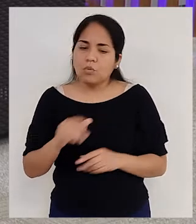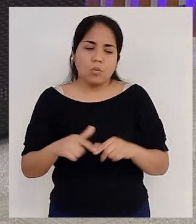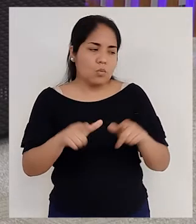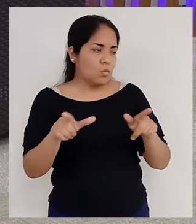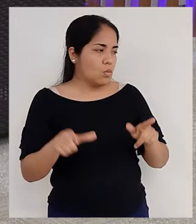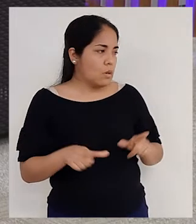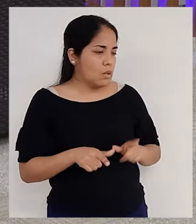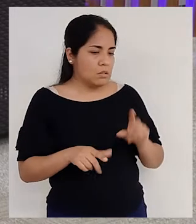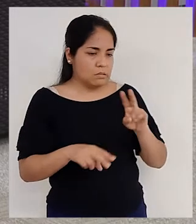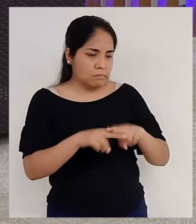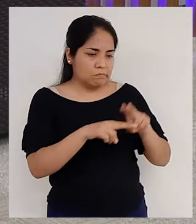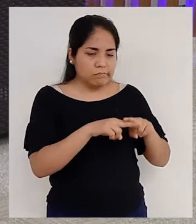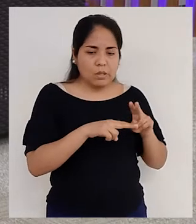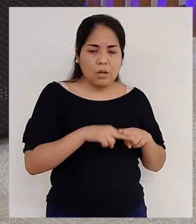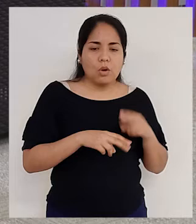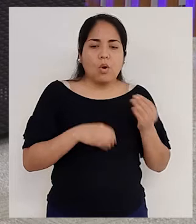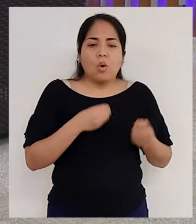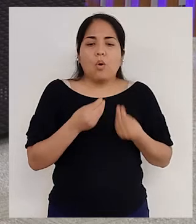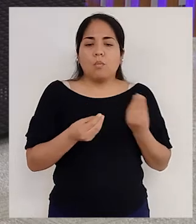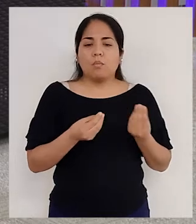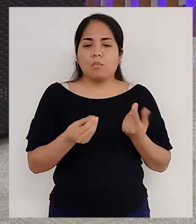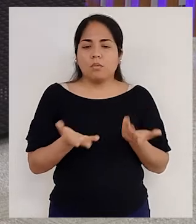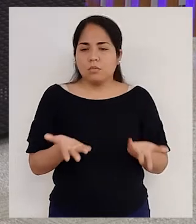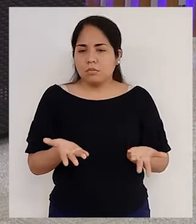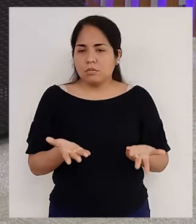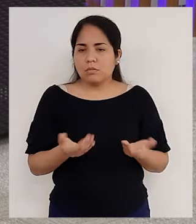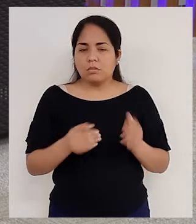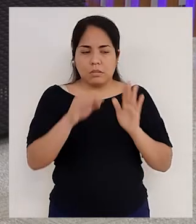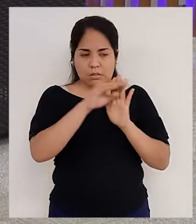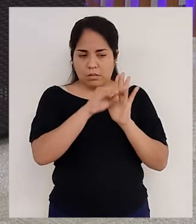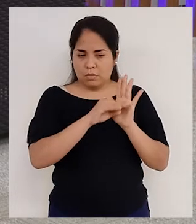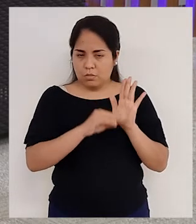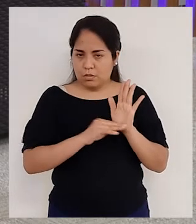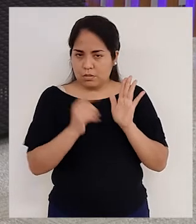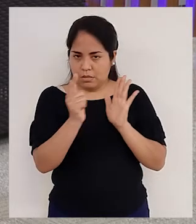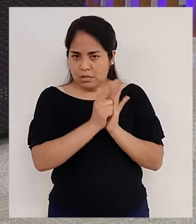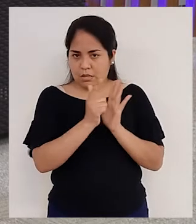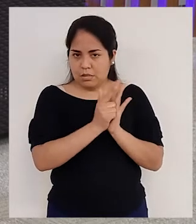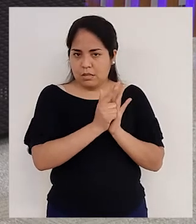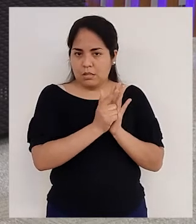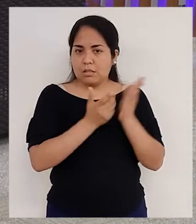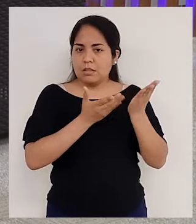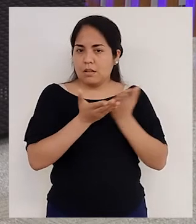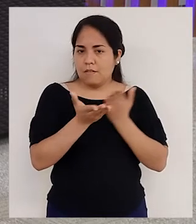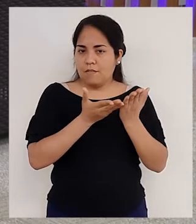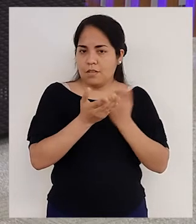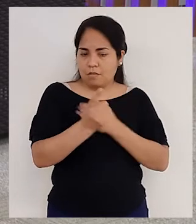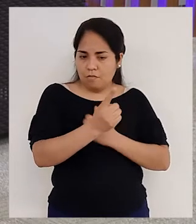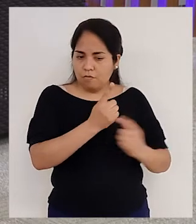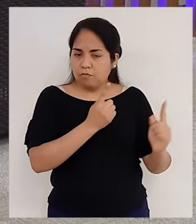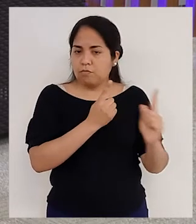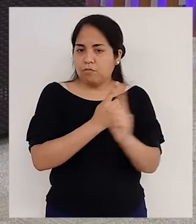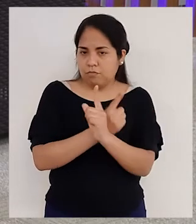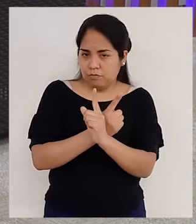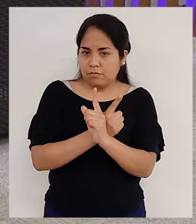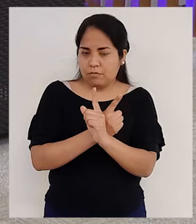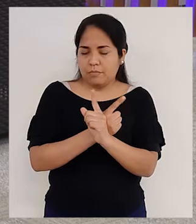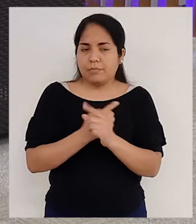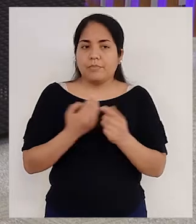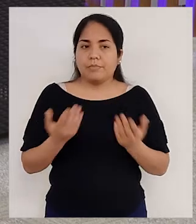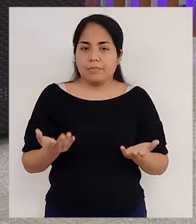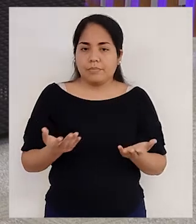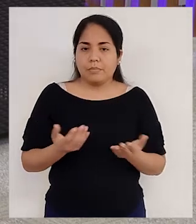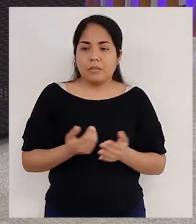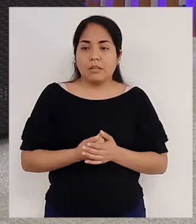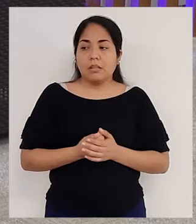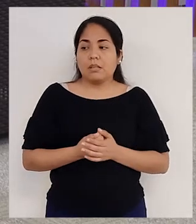haber un sitio para las personas con discapacidad para que puedan pasar antes, de acuerdo a lo que dice la ley de atención preferente. Claro.